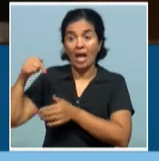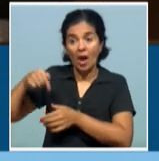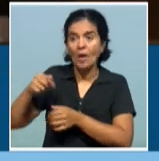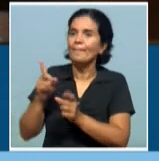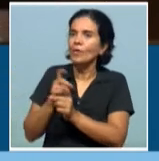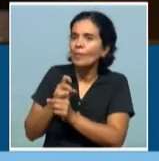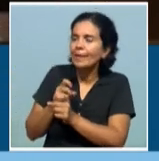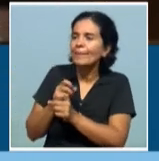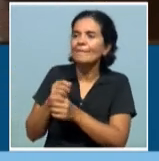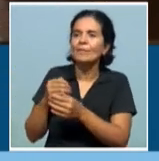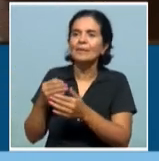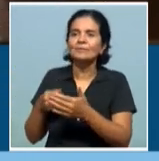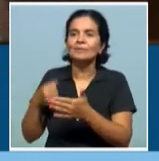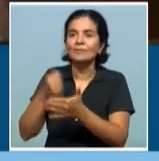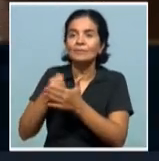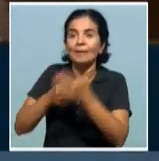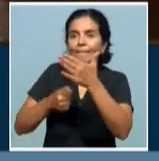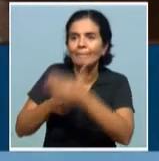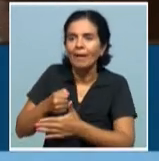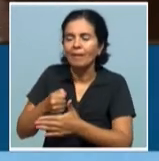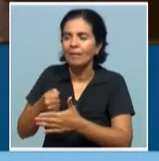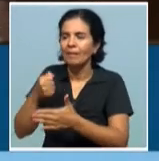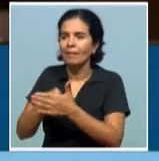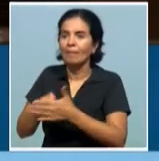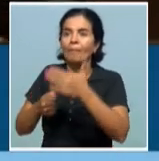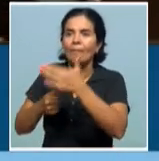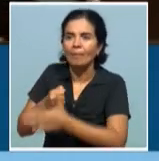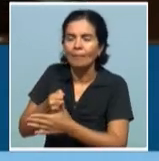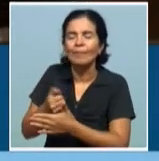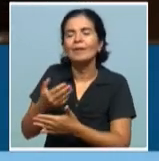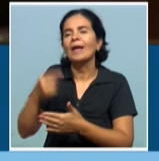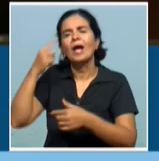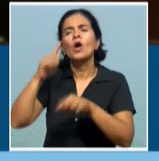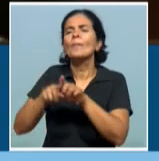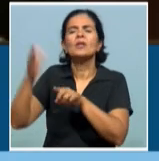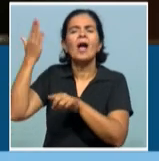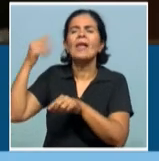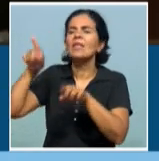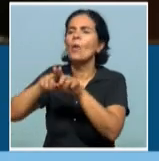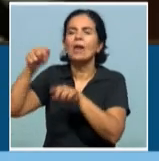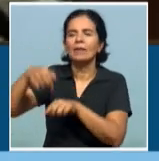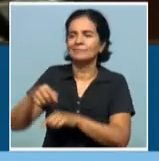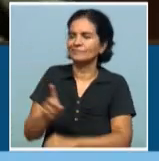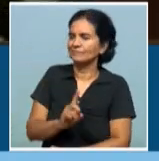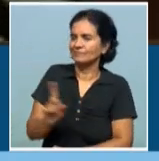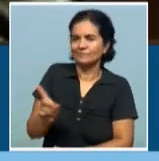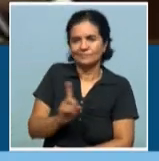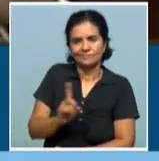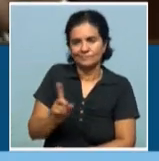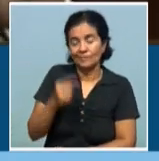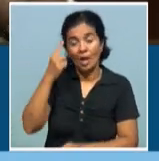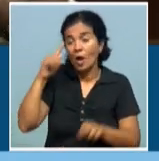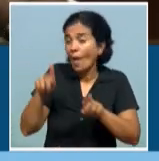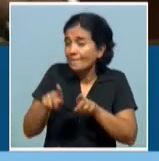Nos ponen dificultades porque quieren que volvamos a un convenio como aquel. No, no, no, no. Nosotros el único convenio que